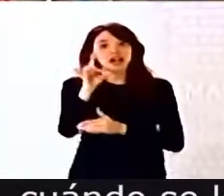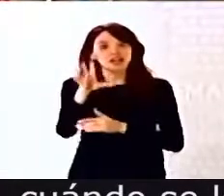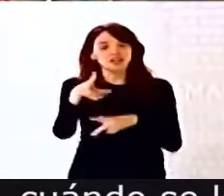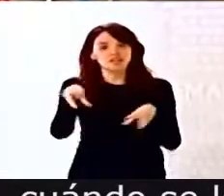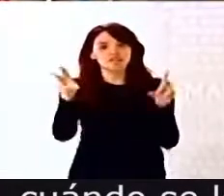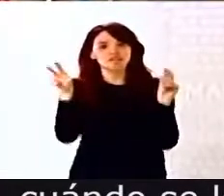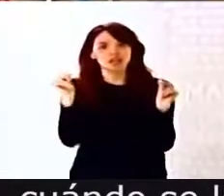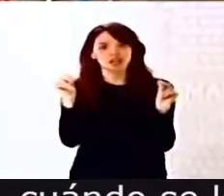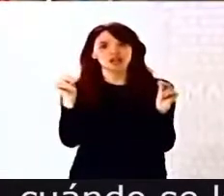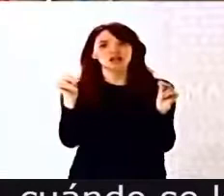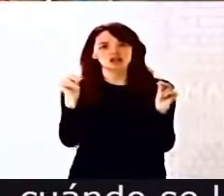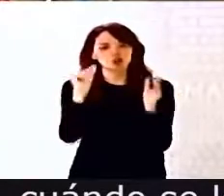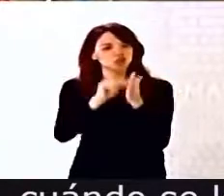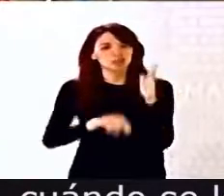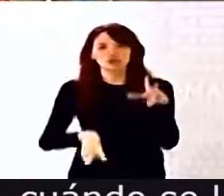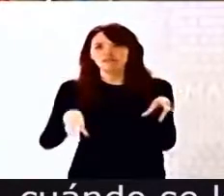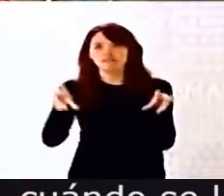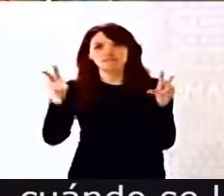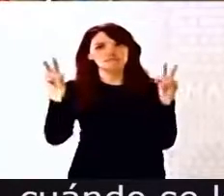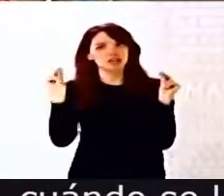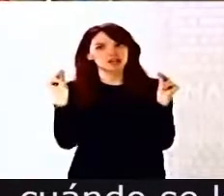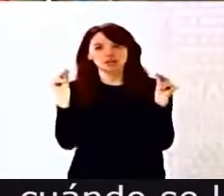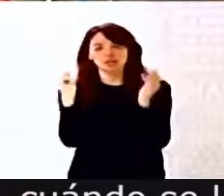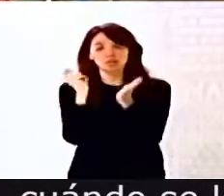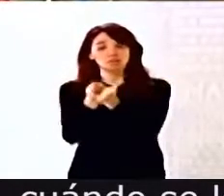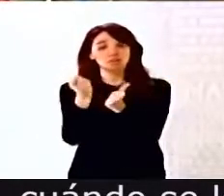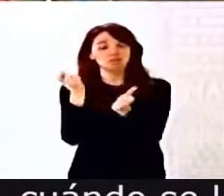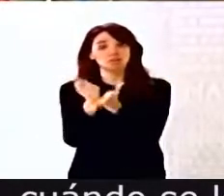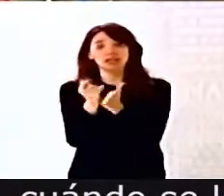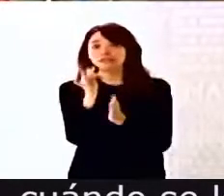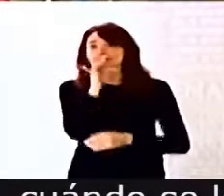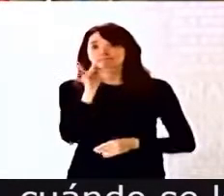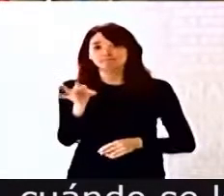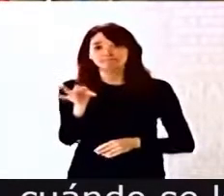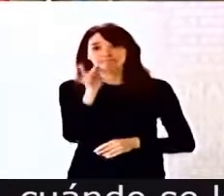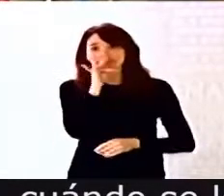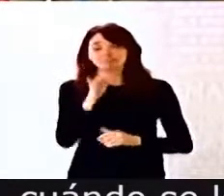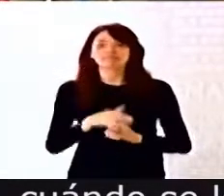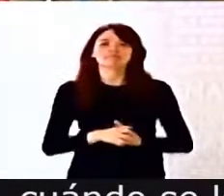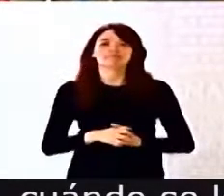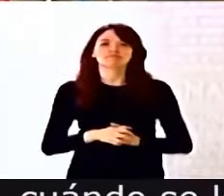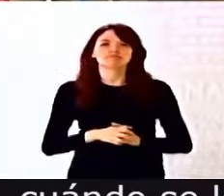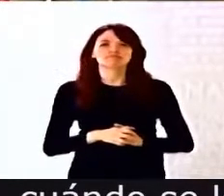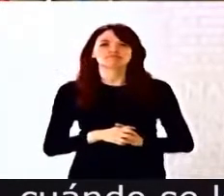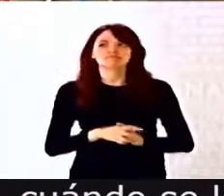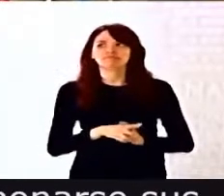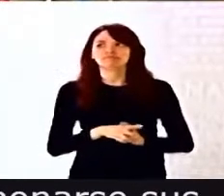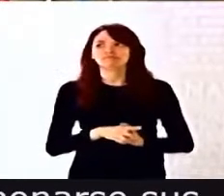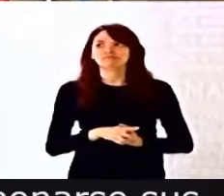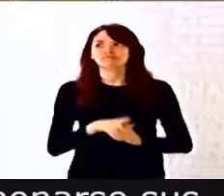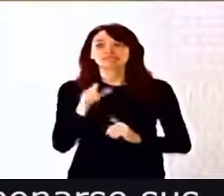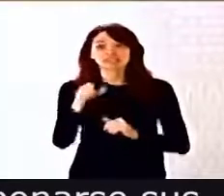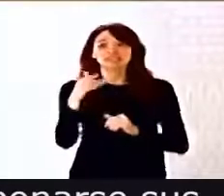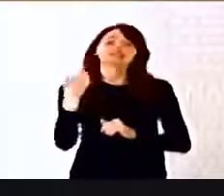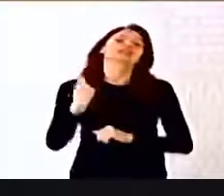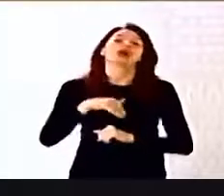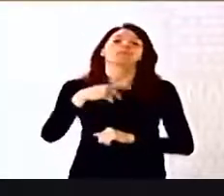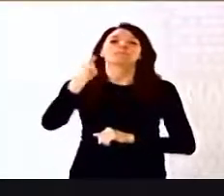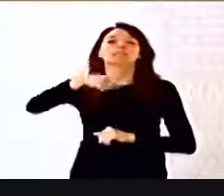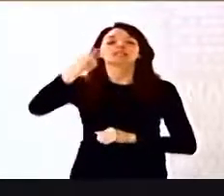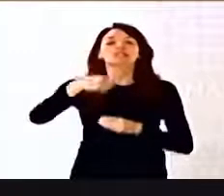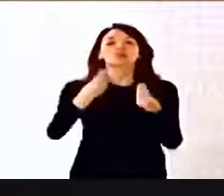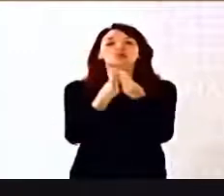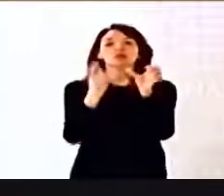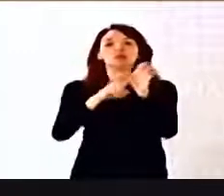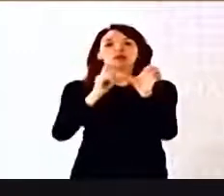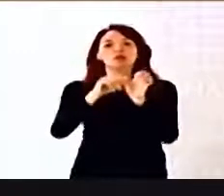creo, y terminarían el contrato antes de abonarse su nómina, su dinero. ¿Cómo va eso? ¿Cómo está eso? Sobre esto ya se pronunció el presidente de la Junta de